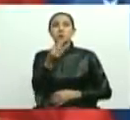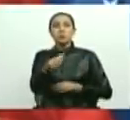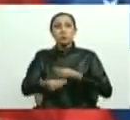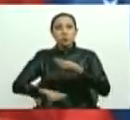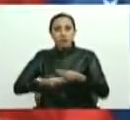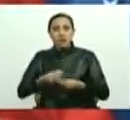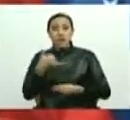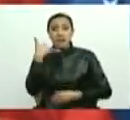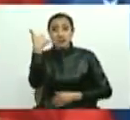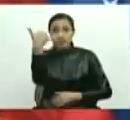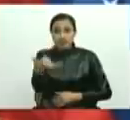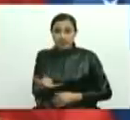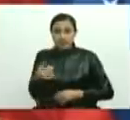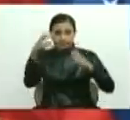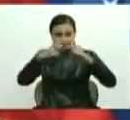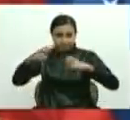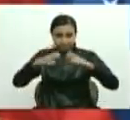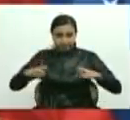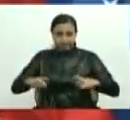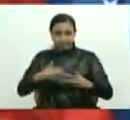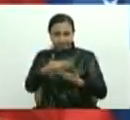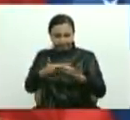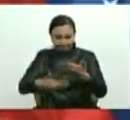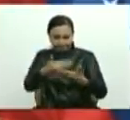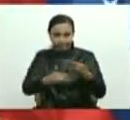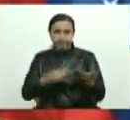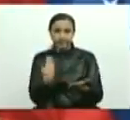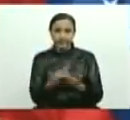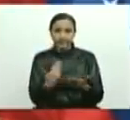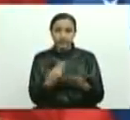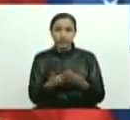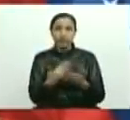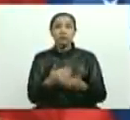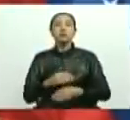telefónica realizada, recibían instrucciones